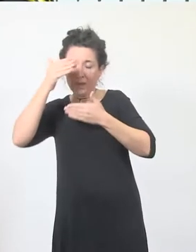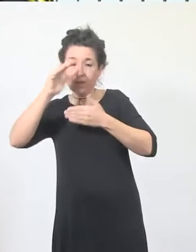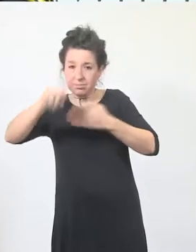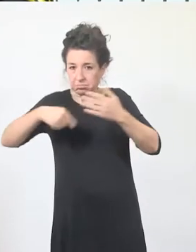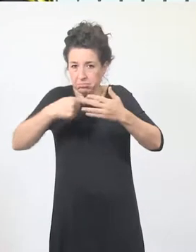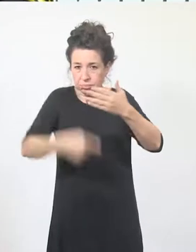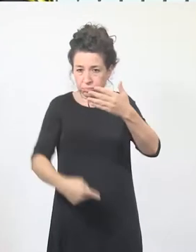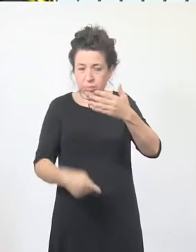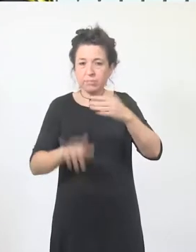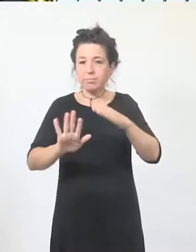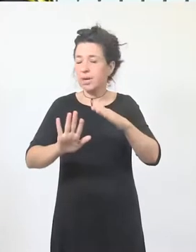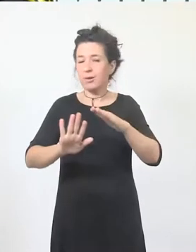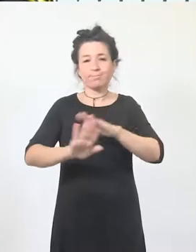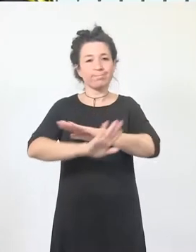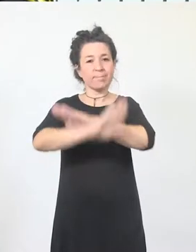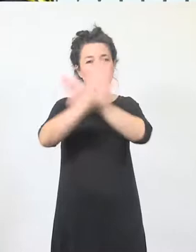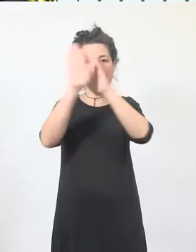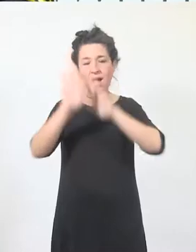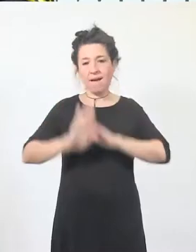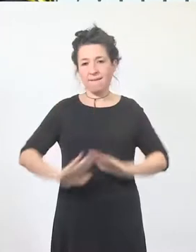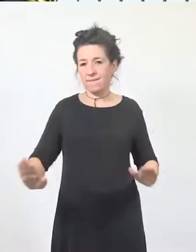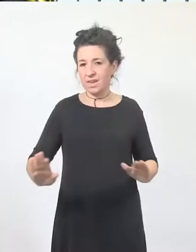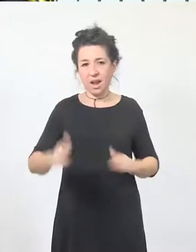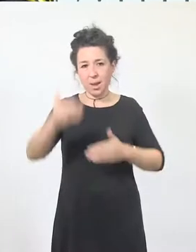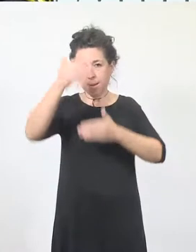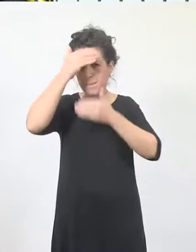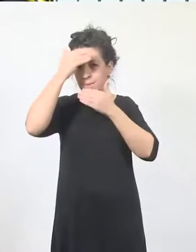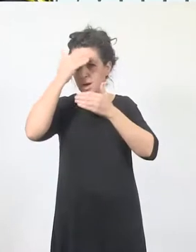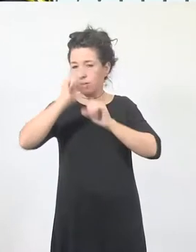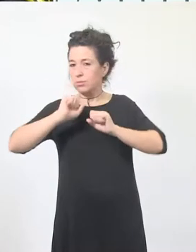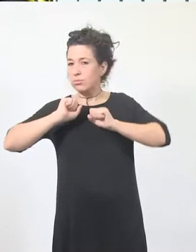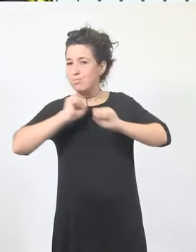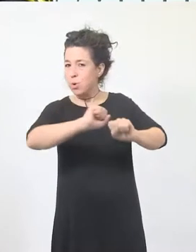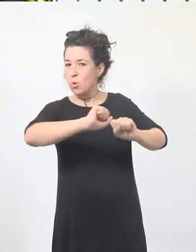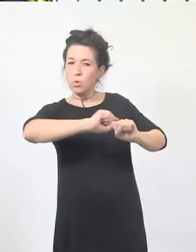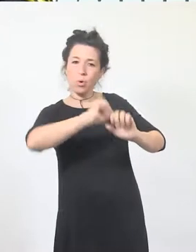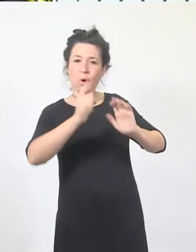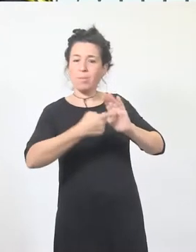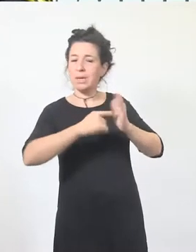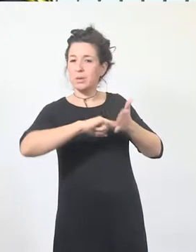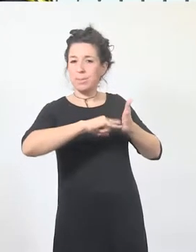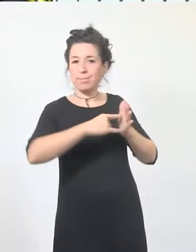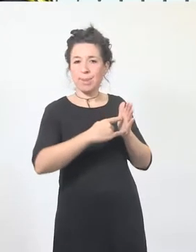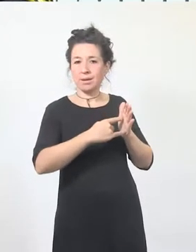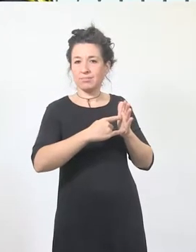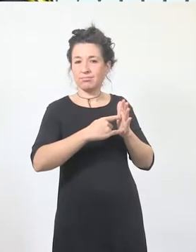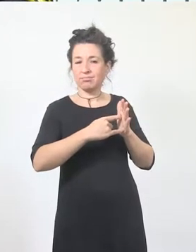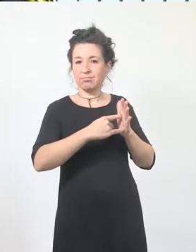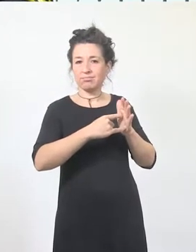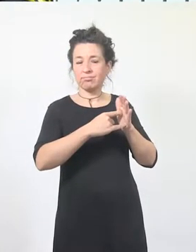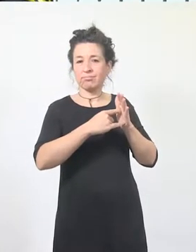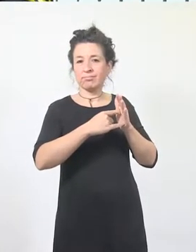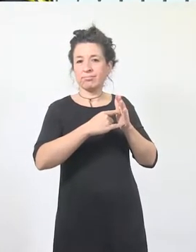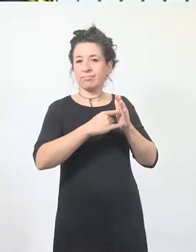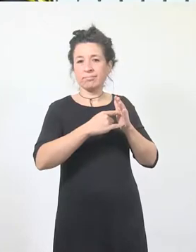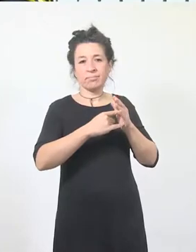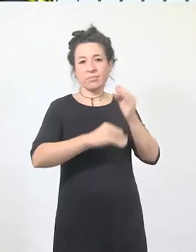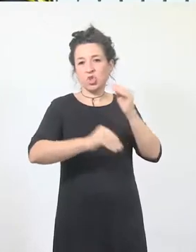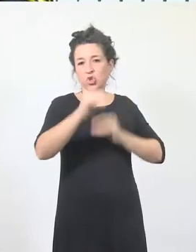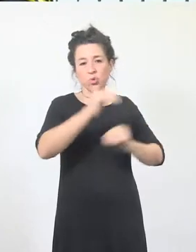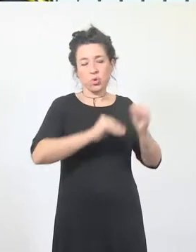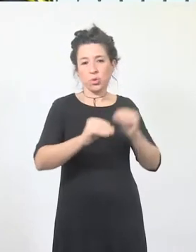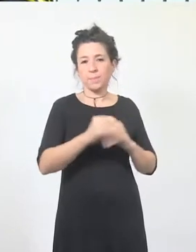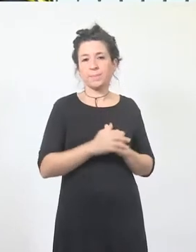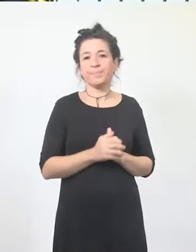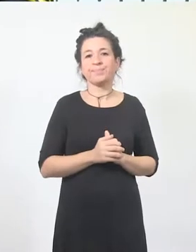esto, al final Marruecos rechazó por completo el plan de